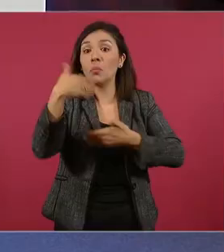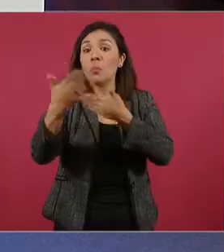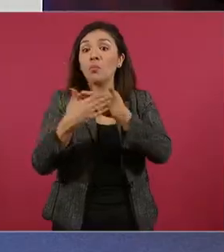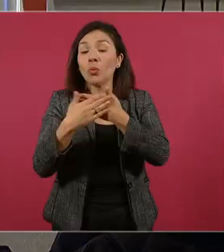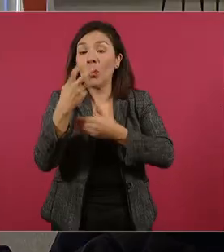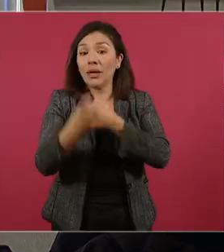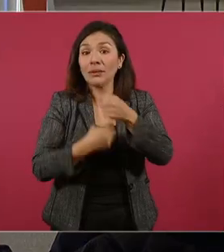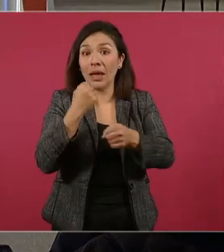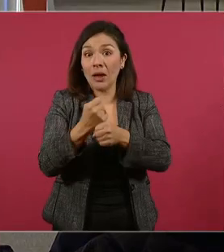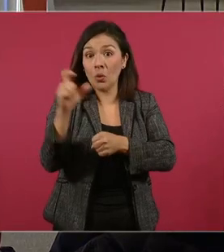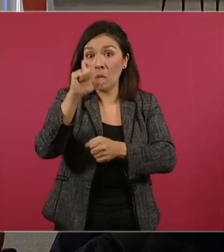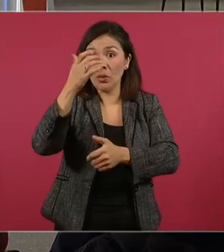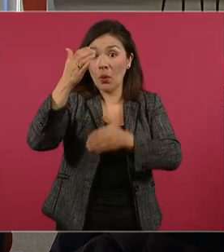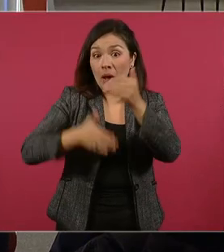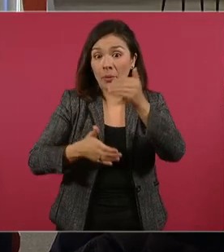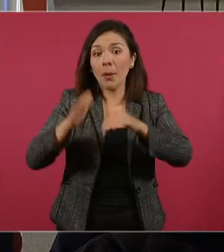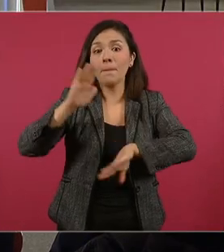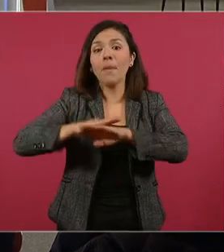este año con